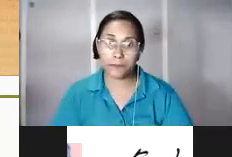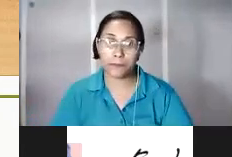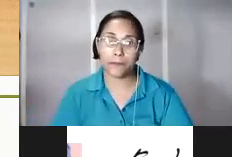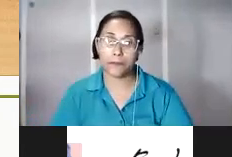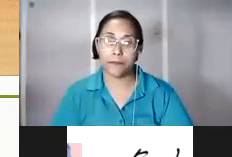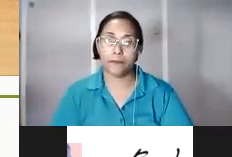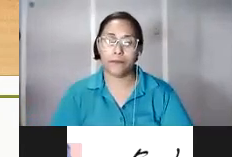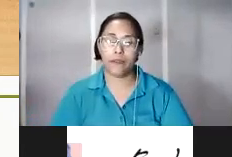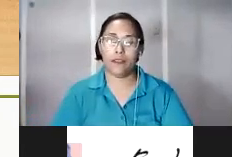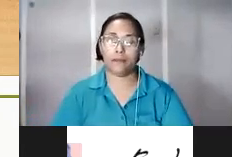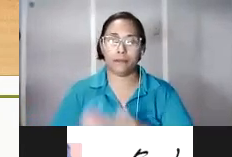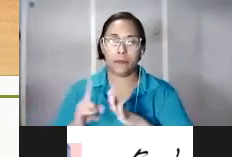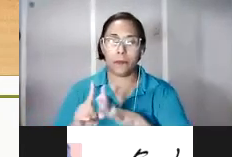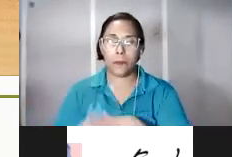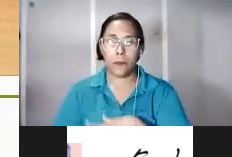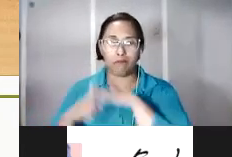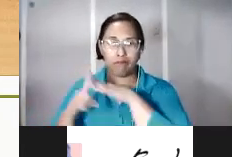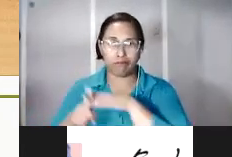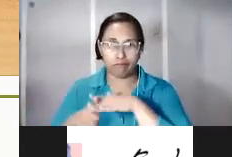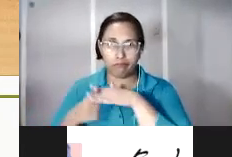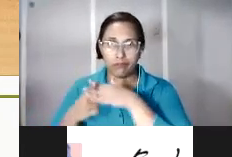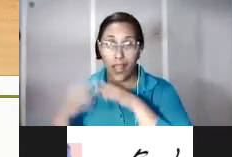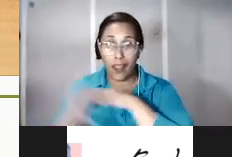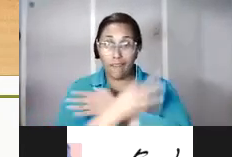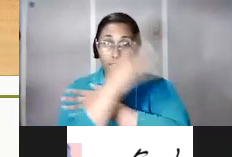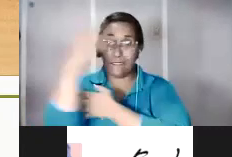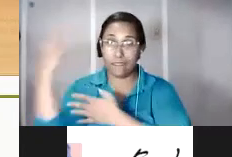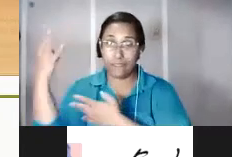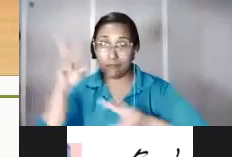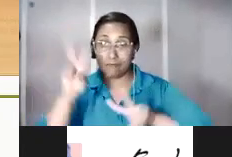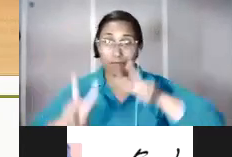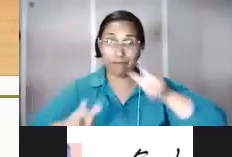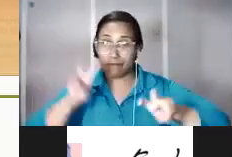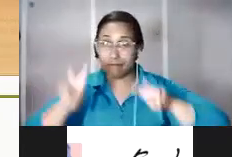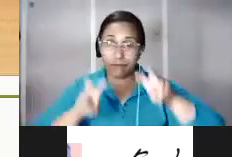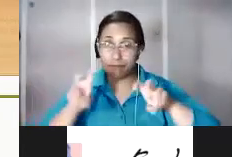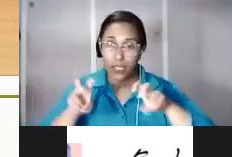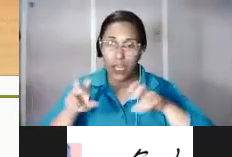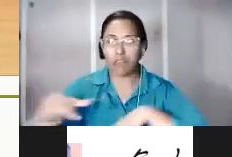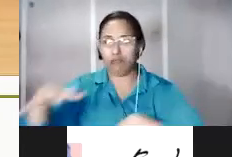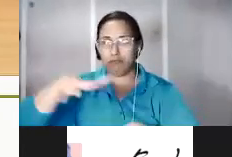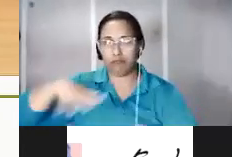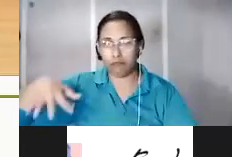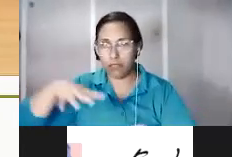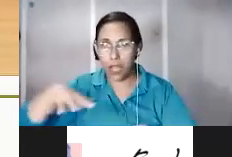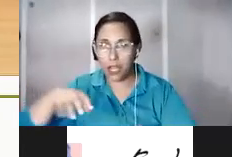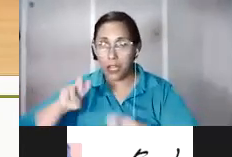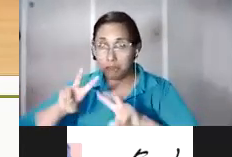por los principales festejos carnavalescos de la región, examinando